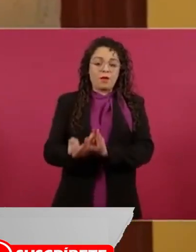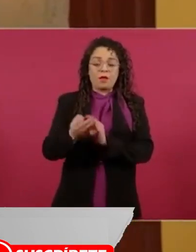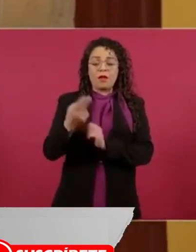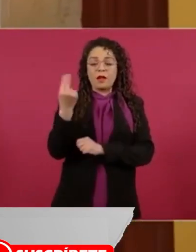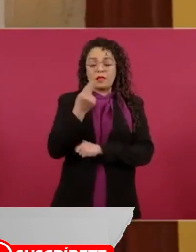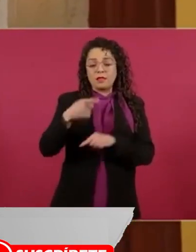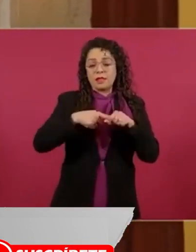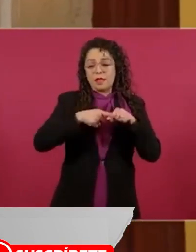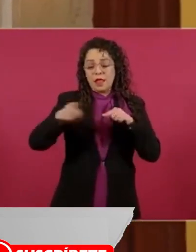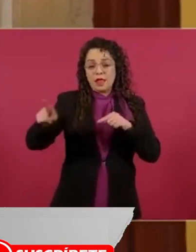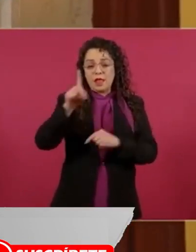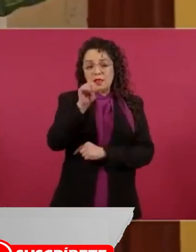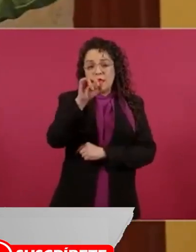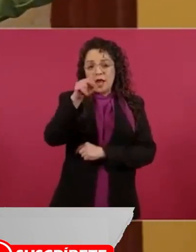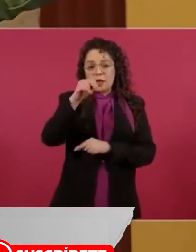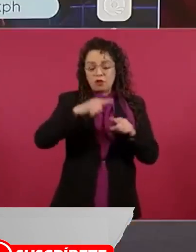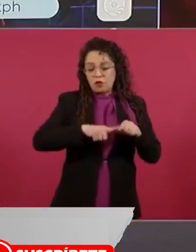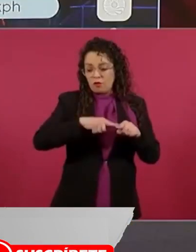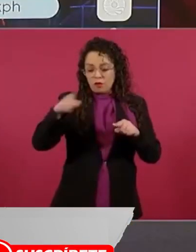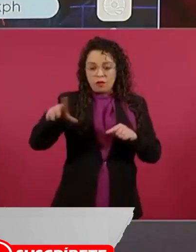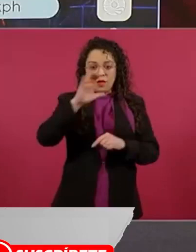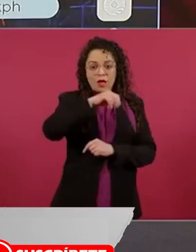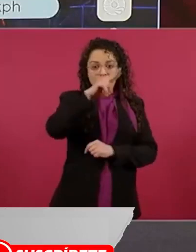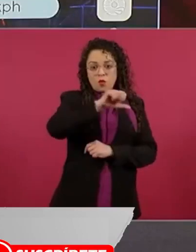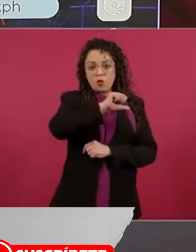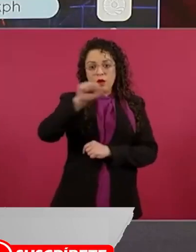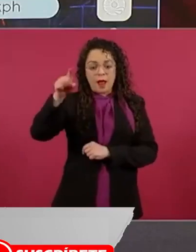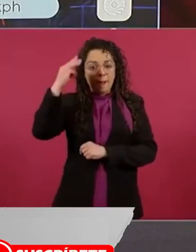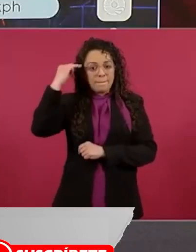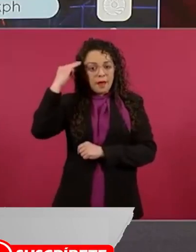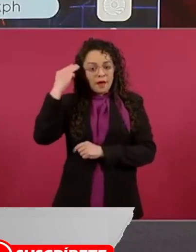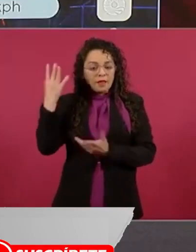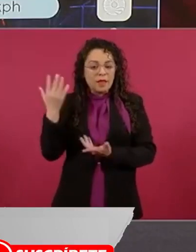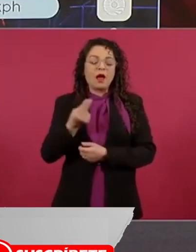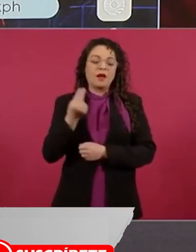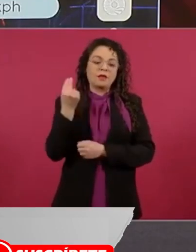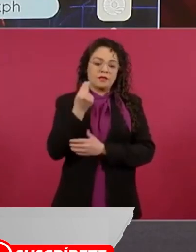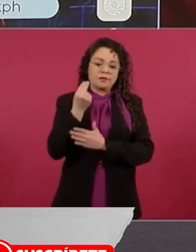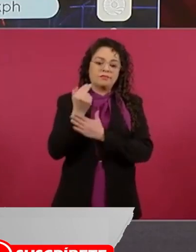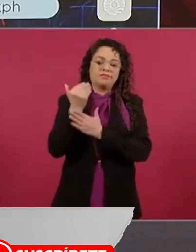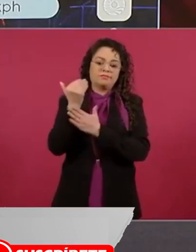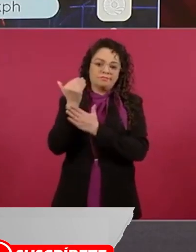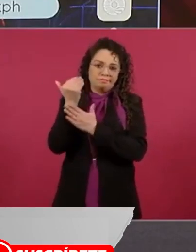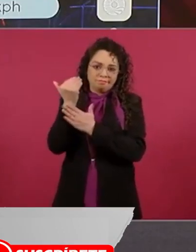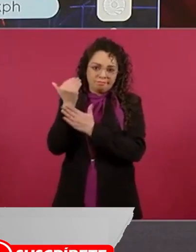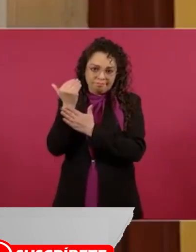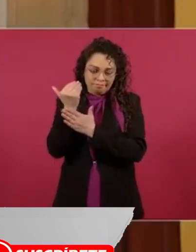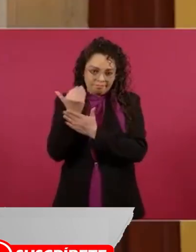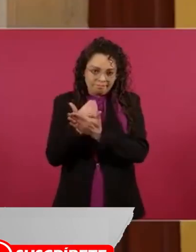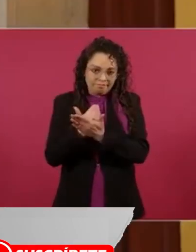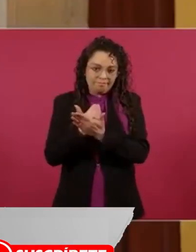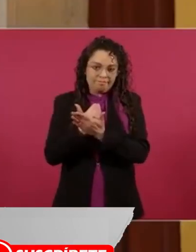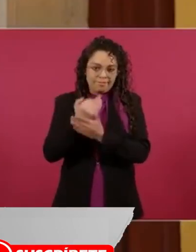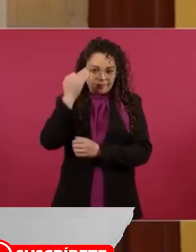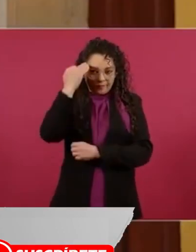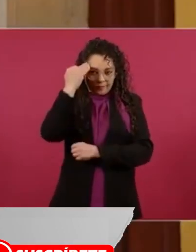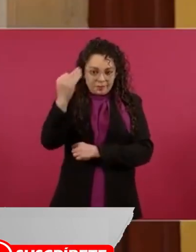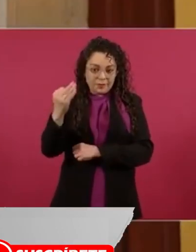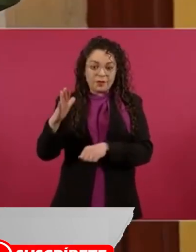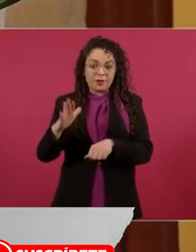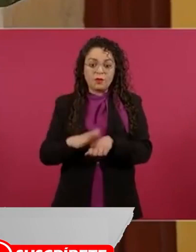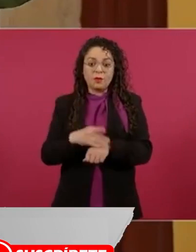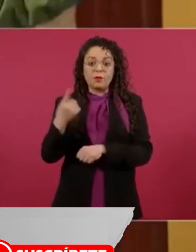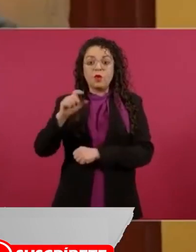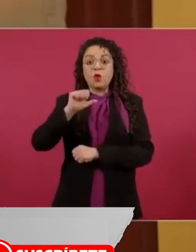podamos hacer de Cancún a Mérida directamente, pues vamos a reducir drásticamente los tiempos porque no vamos a tener que entrar en